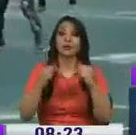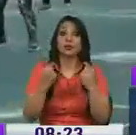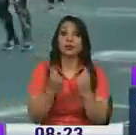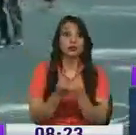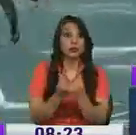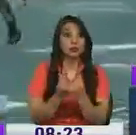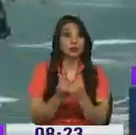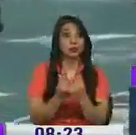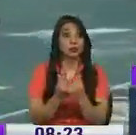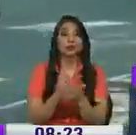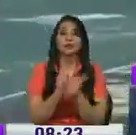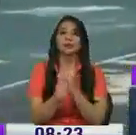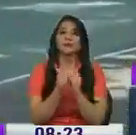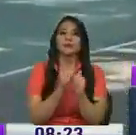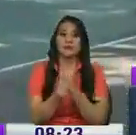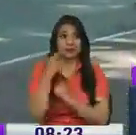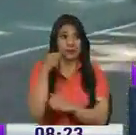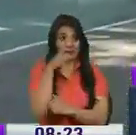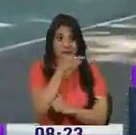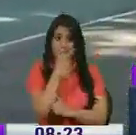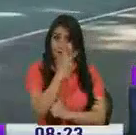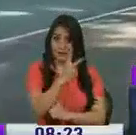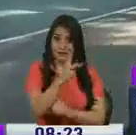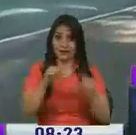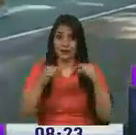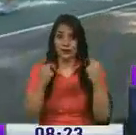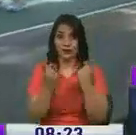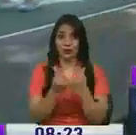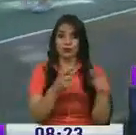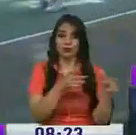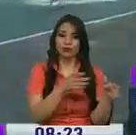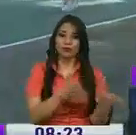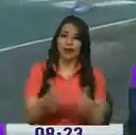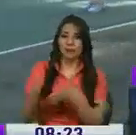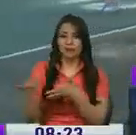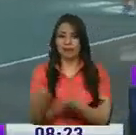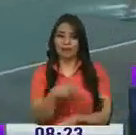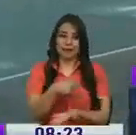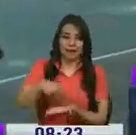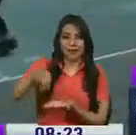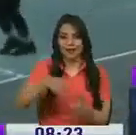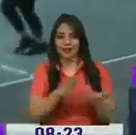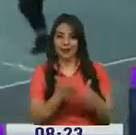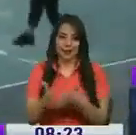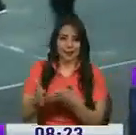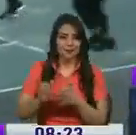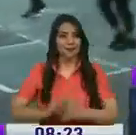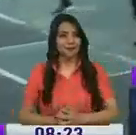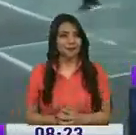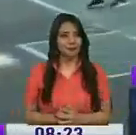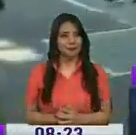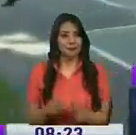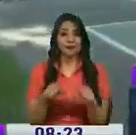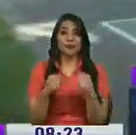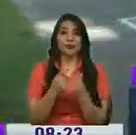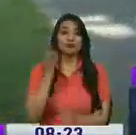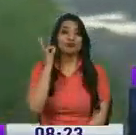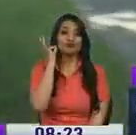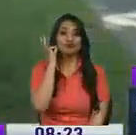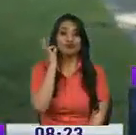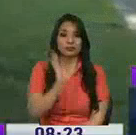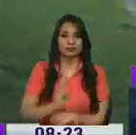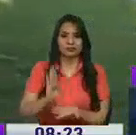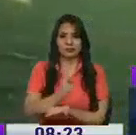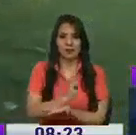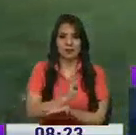hacen deporte, como este que estamos viendo aquí este momento, que es el de bailoterapia. Es un grupo de señoras del barrio que